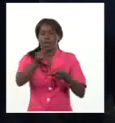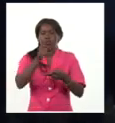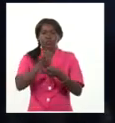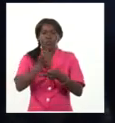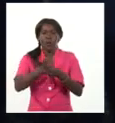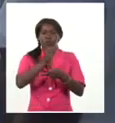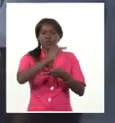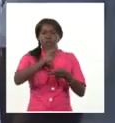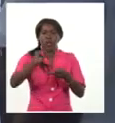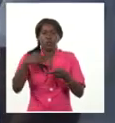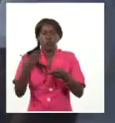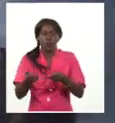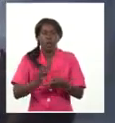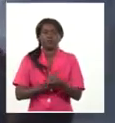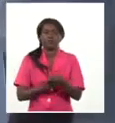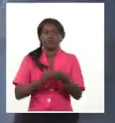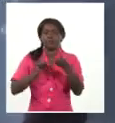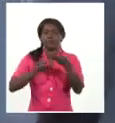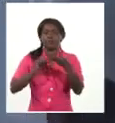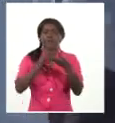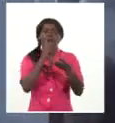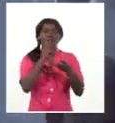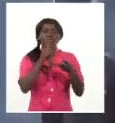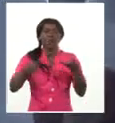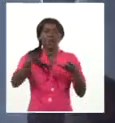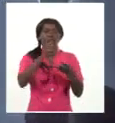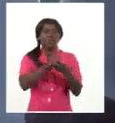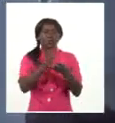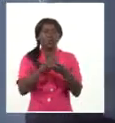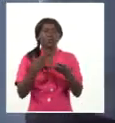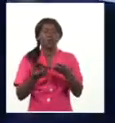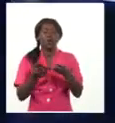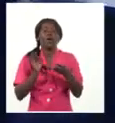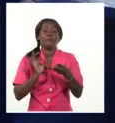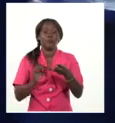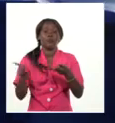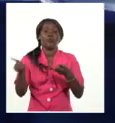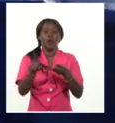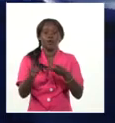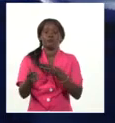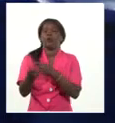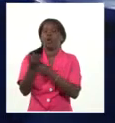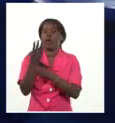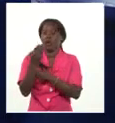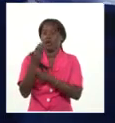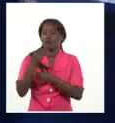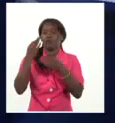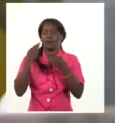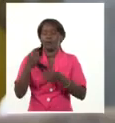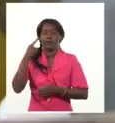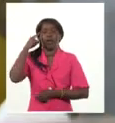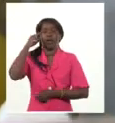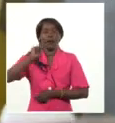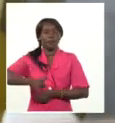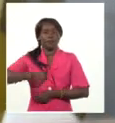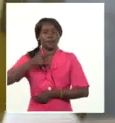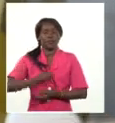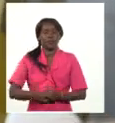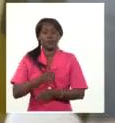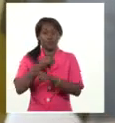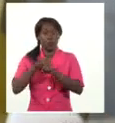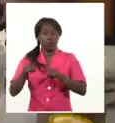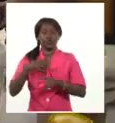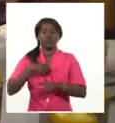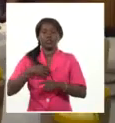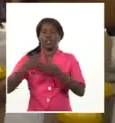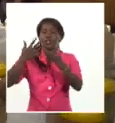recorrió además una mini industria donde se elaboran conservas dulces pastas y jugos con destino a siete mercados de